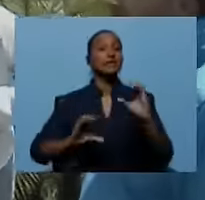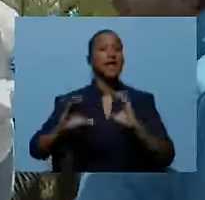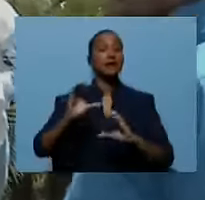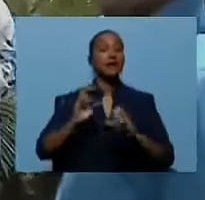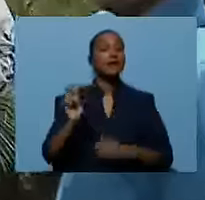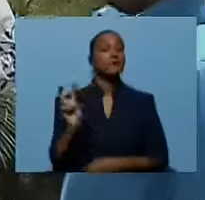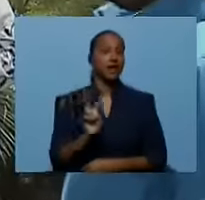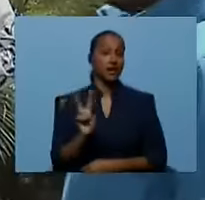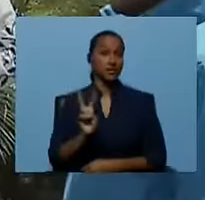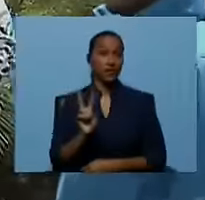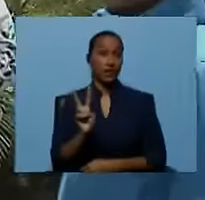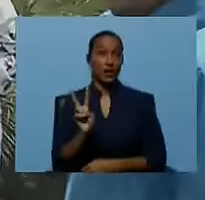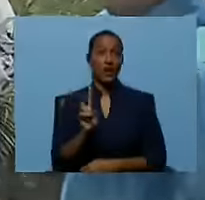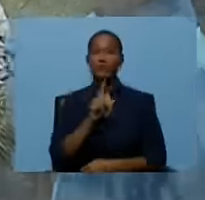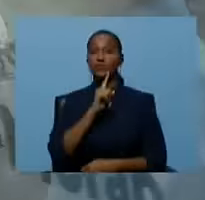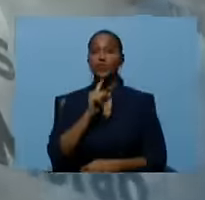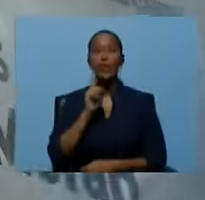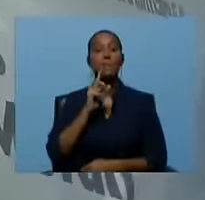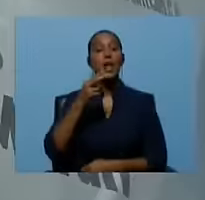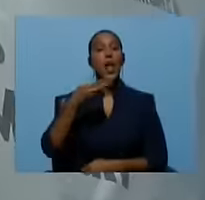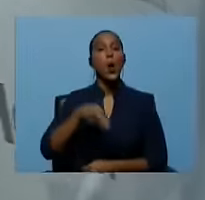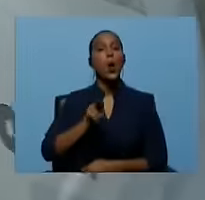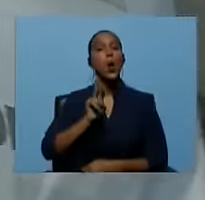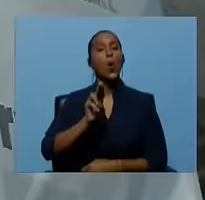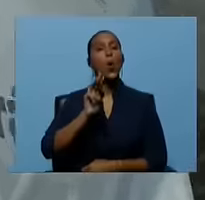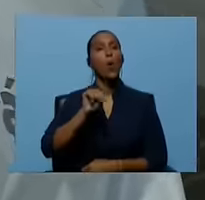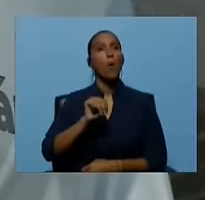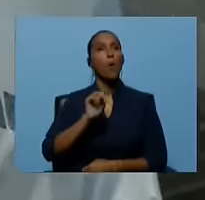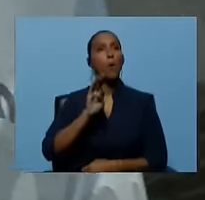Venezuela, Humberto Fernández Morán.